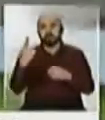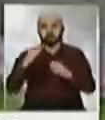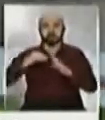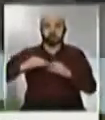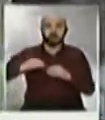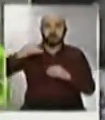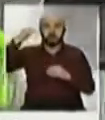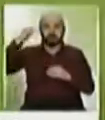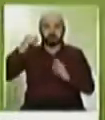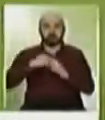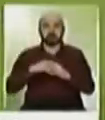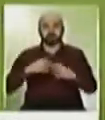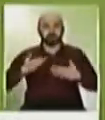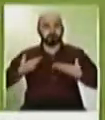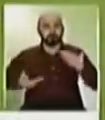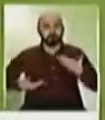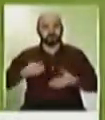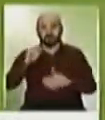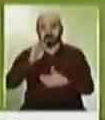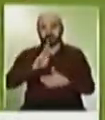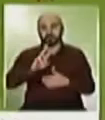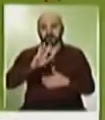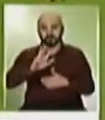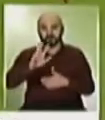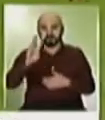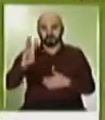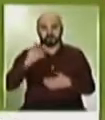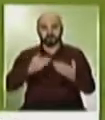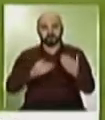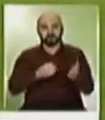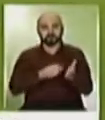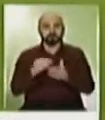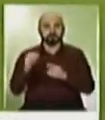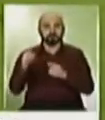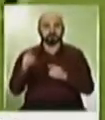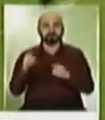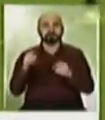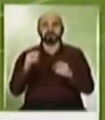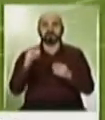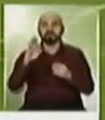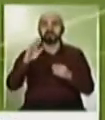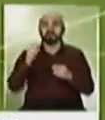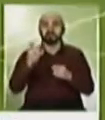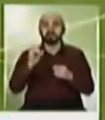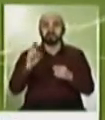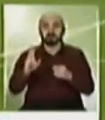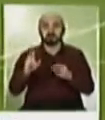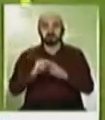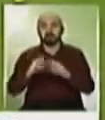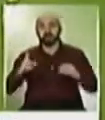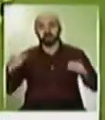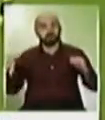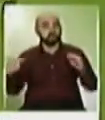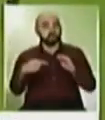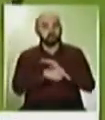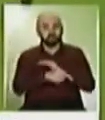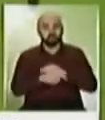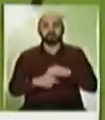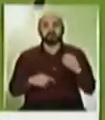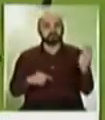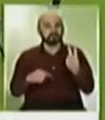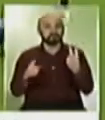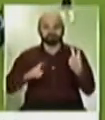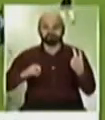1,91 m y 93 kg. Tremendo momento que vive Romelu Lukaku. Cierra Havertz el descuento, minuto 23. Paré con Haaland y